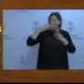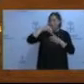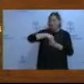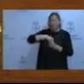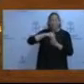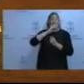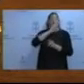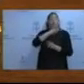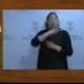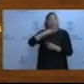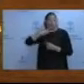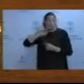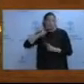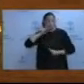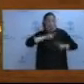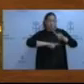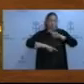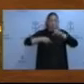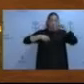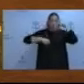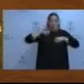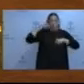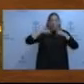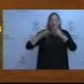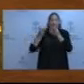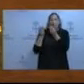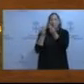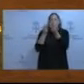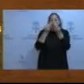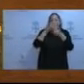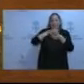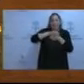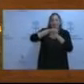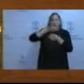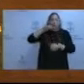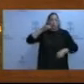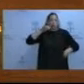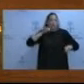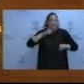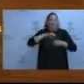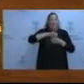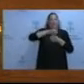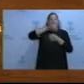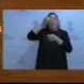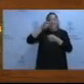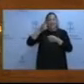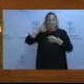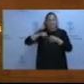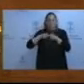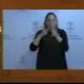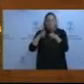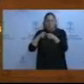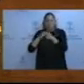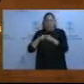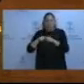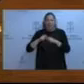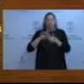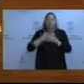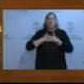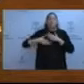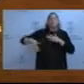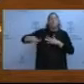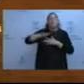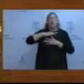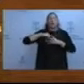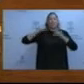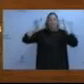problemas de goteras, de humedades, de tuberías y canalones en mal estado, patios en fechar, baños, cito literalmente en estado